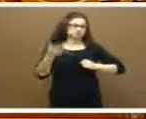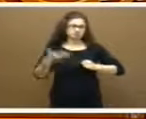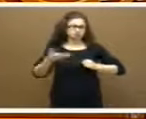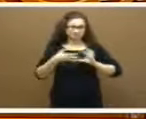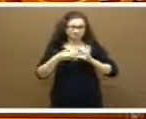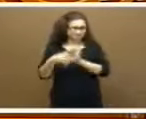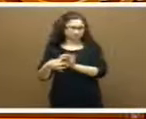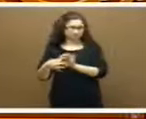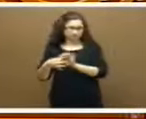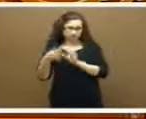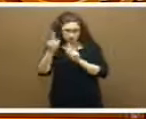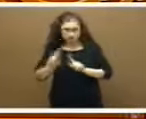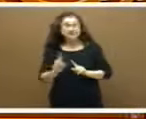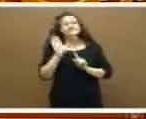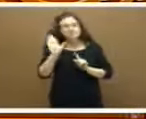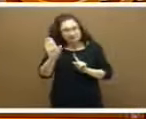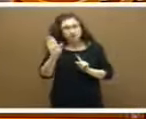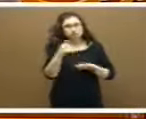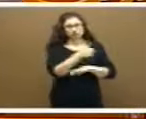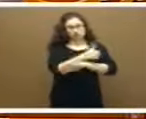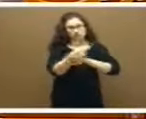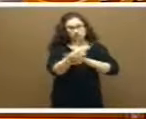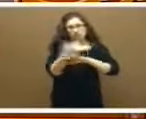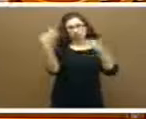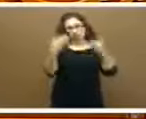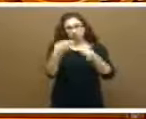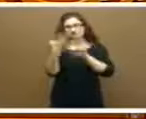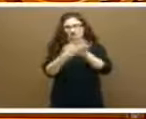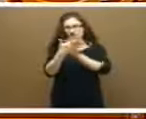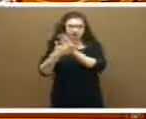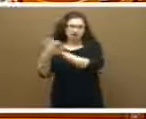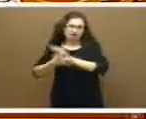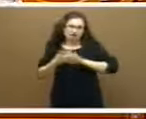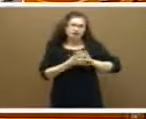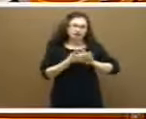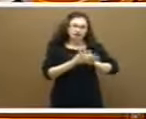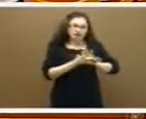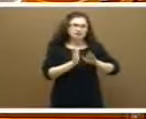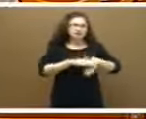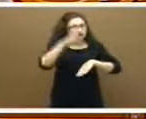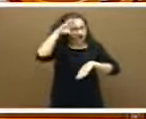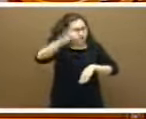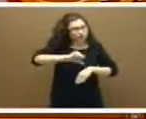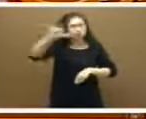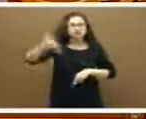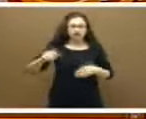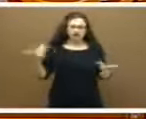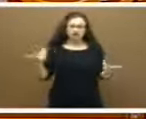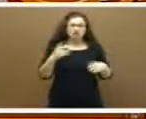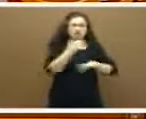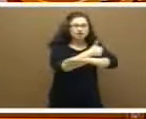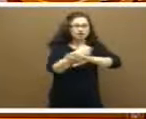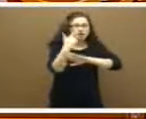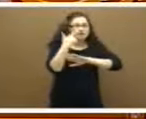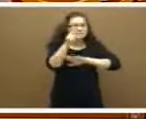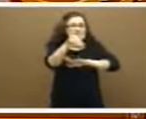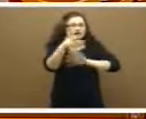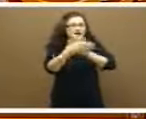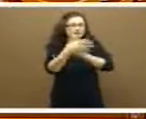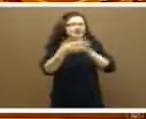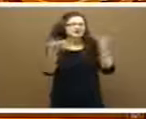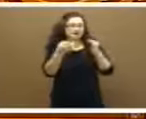escuchados muchos ciudadanos en relación a este tema. Por lo tanto, finalizo. Señor Escobar, apoyaremos